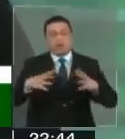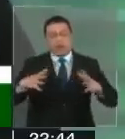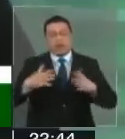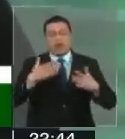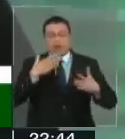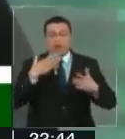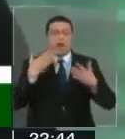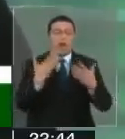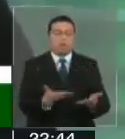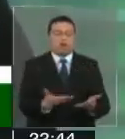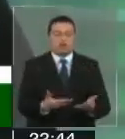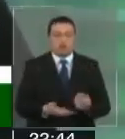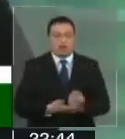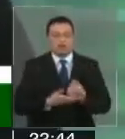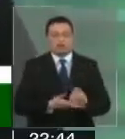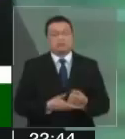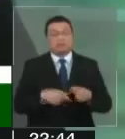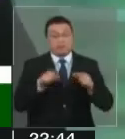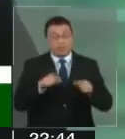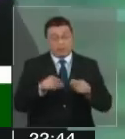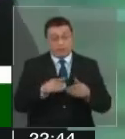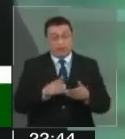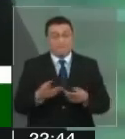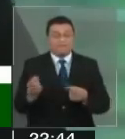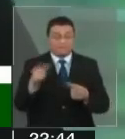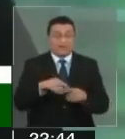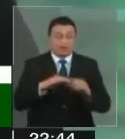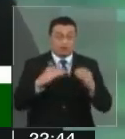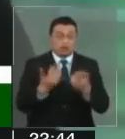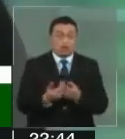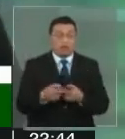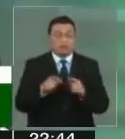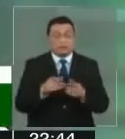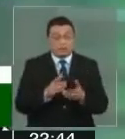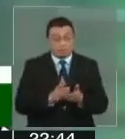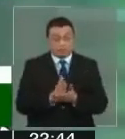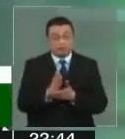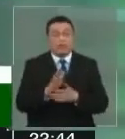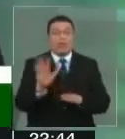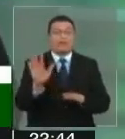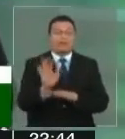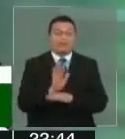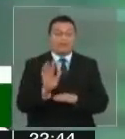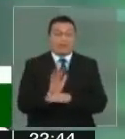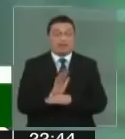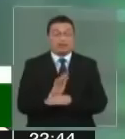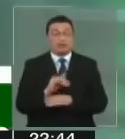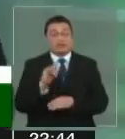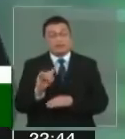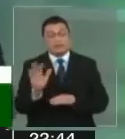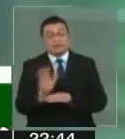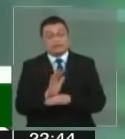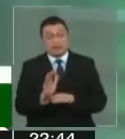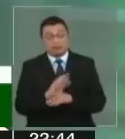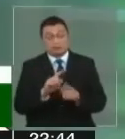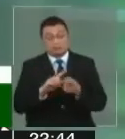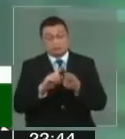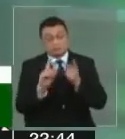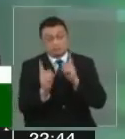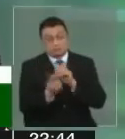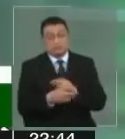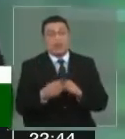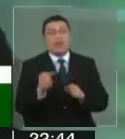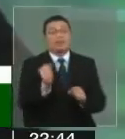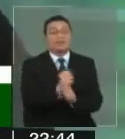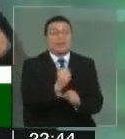aporte. Entonces, de ahí viene todo esto finalmente. Y partió desde el teatro, y desde el teatro se fue convirtiendo también